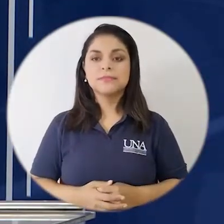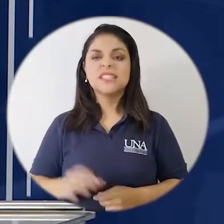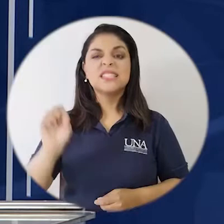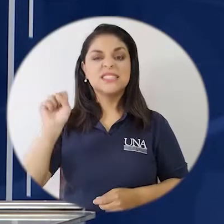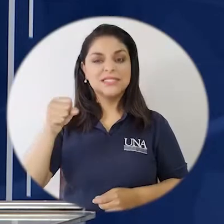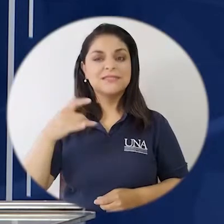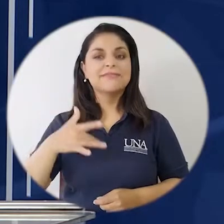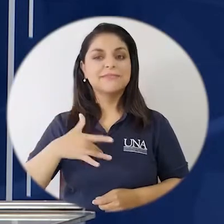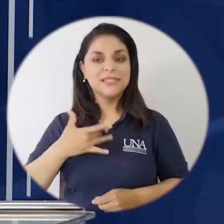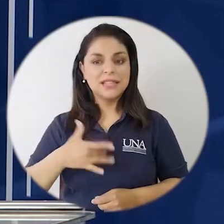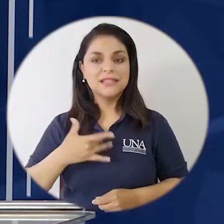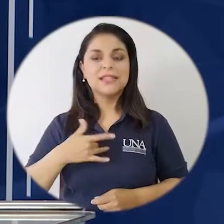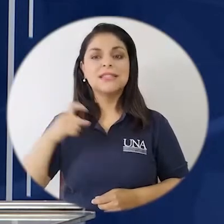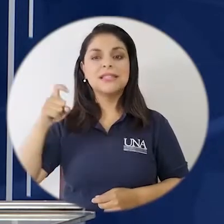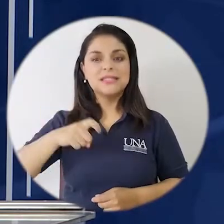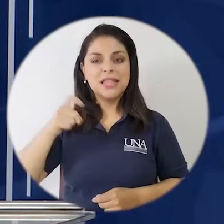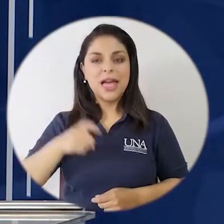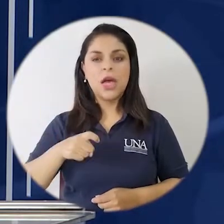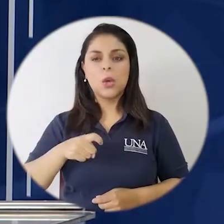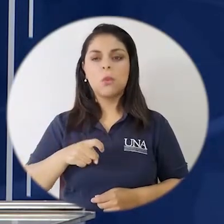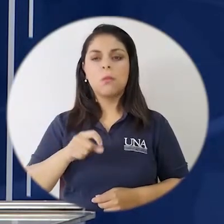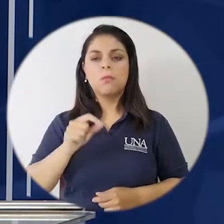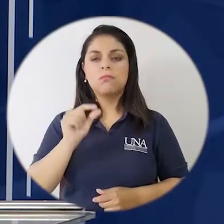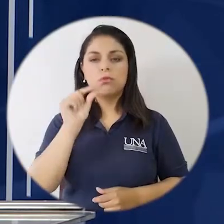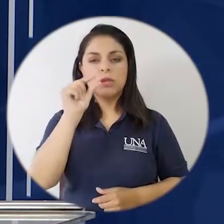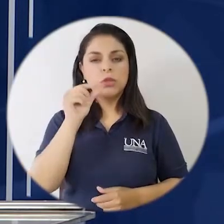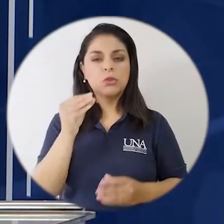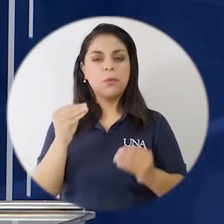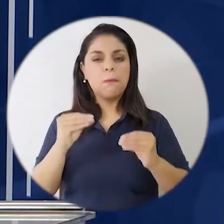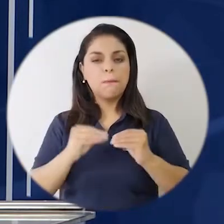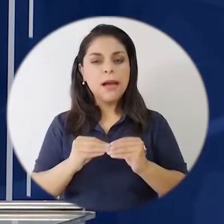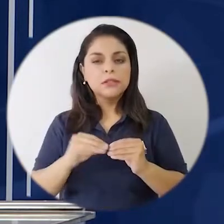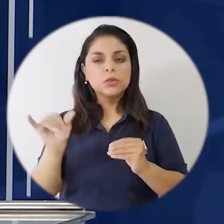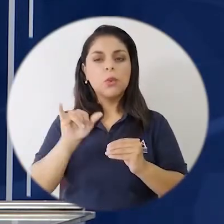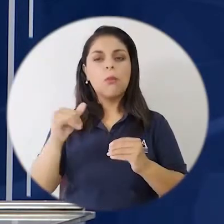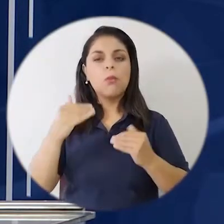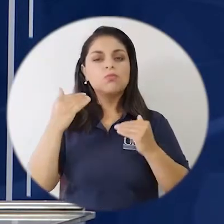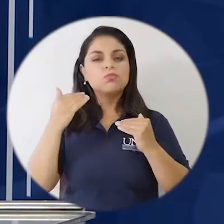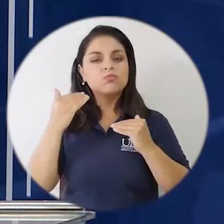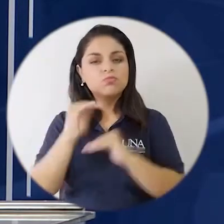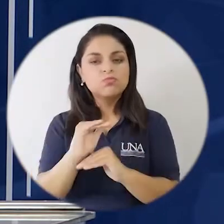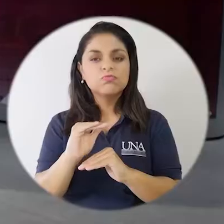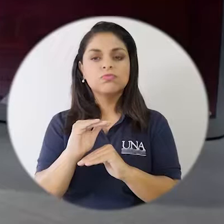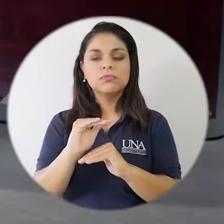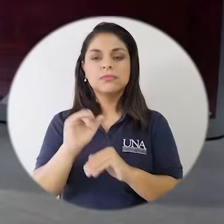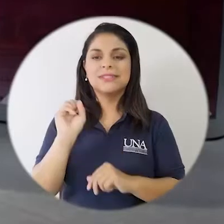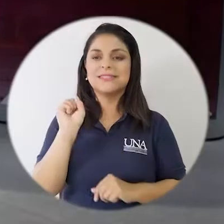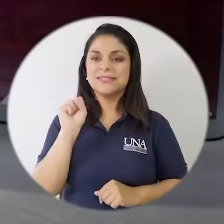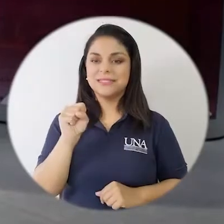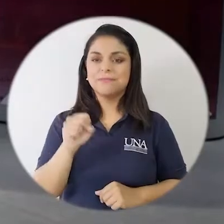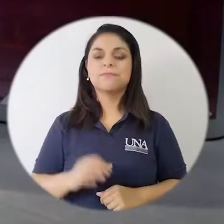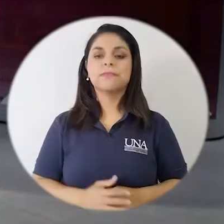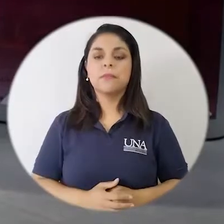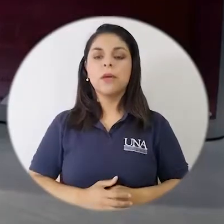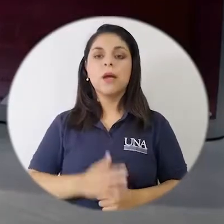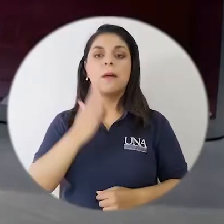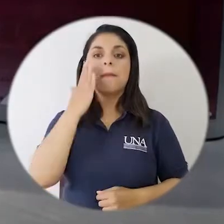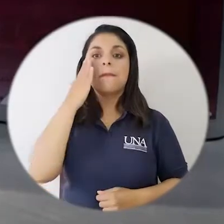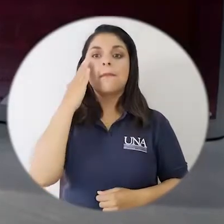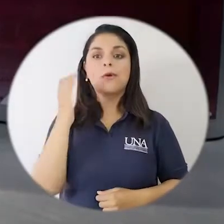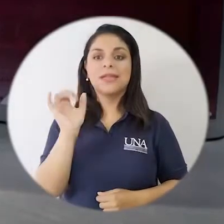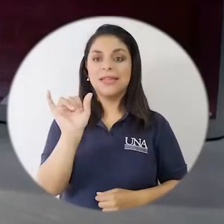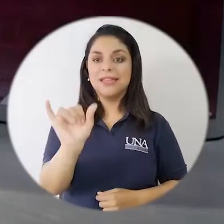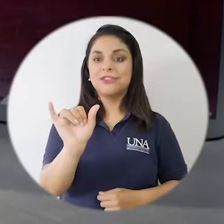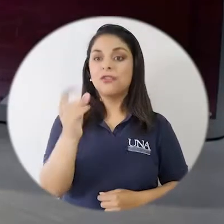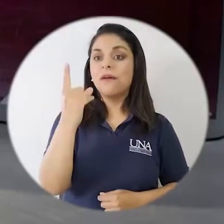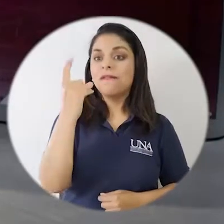sí se siente esa necesidad como de marcar un poquito más la cancha, por decirlo en lenguaje popular. Sí, es que esa es la parte de la negociación que